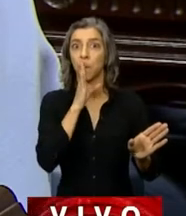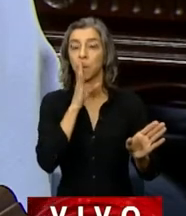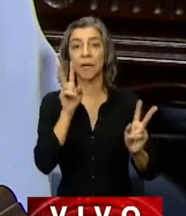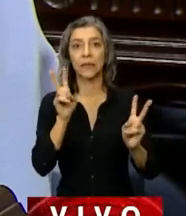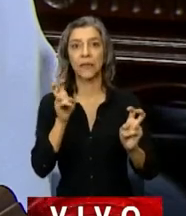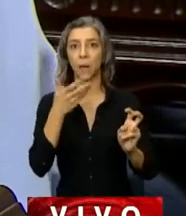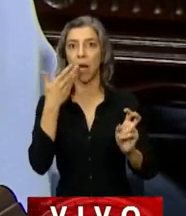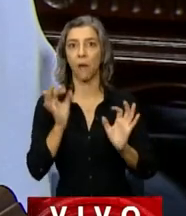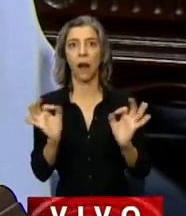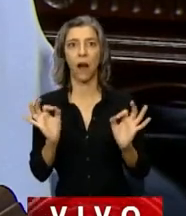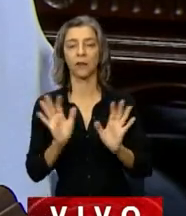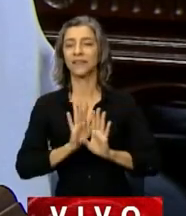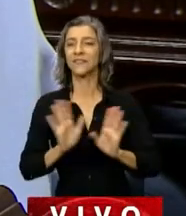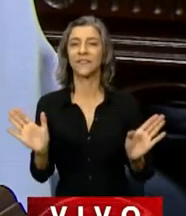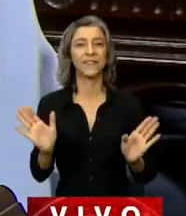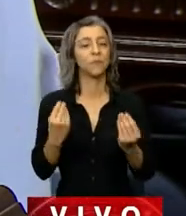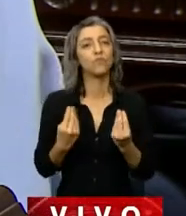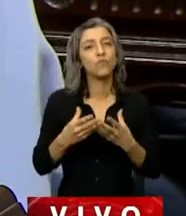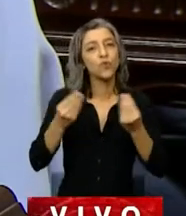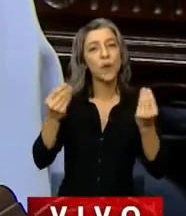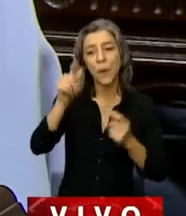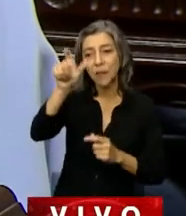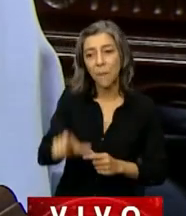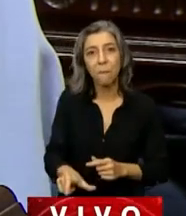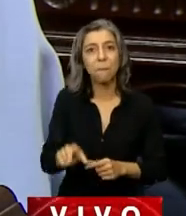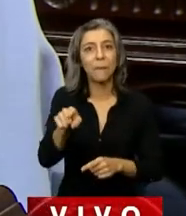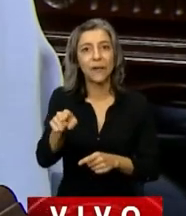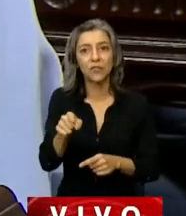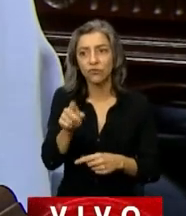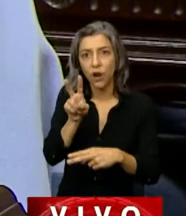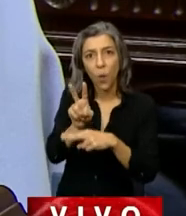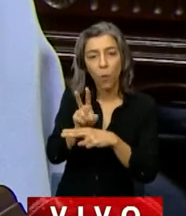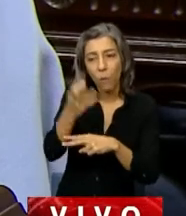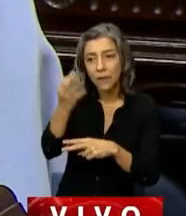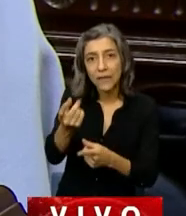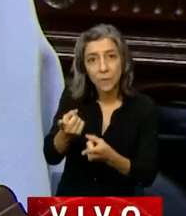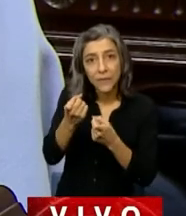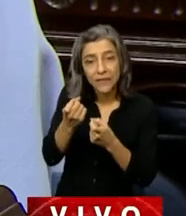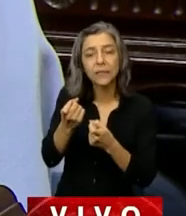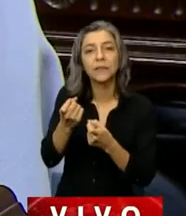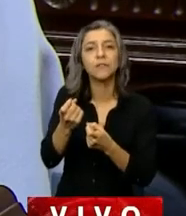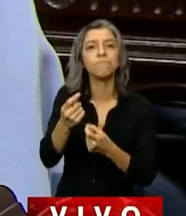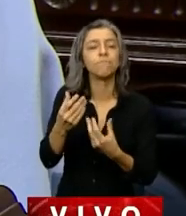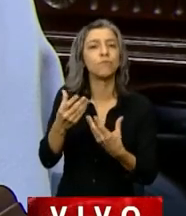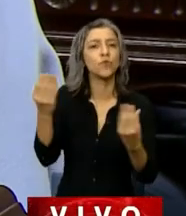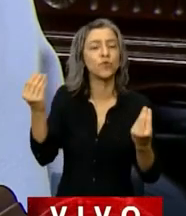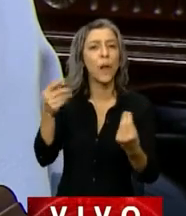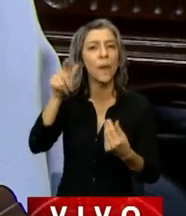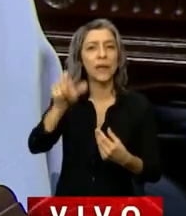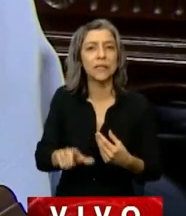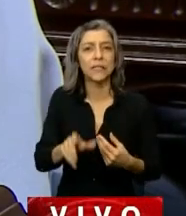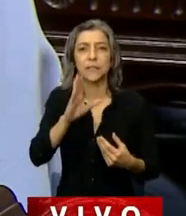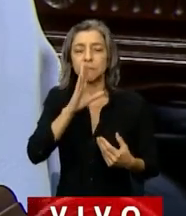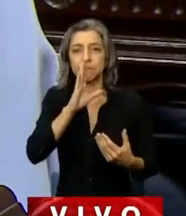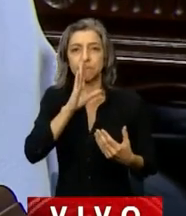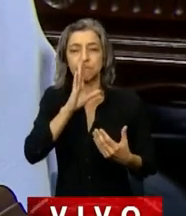se construye alrededor de los pacientes que necesitan este tipo de cuidado y que se están atravesando etapas finales de